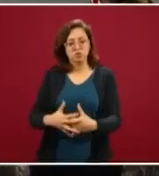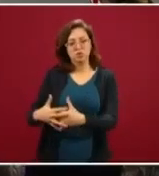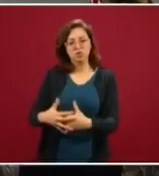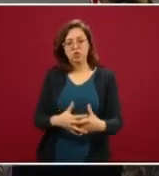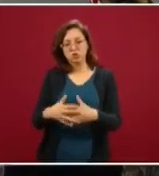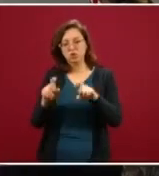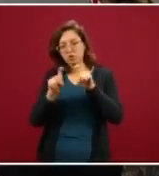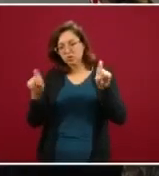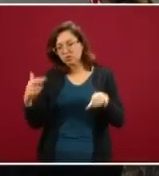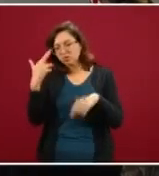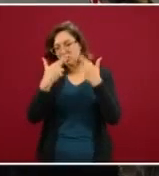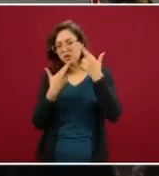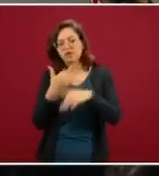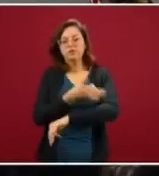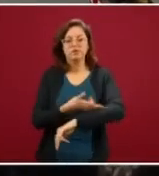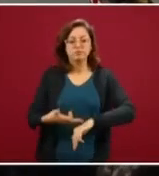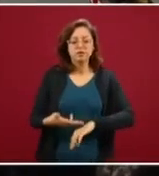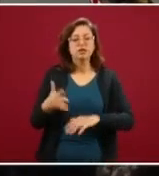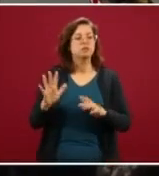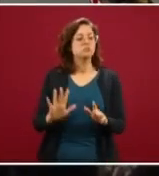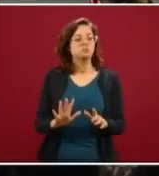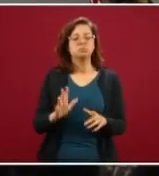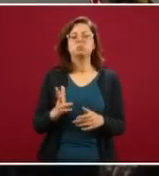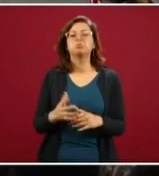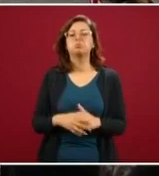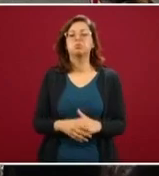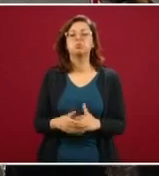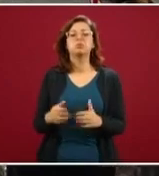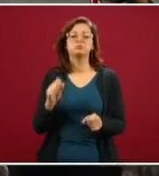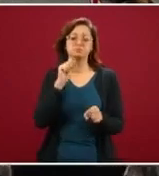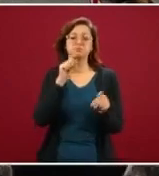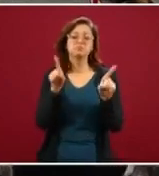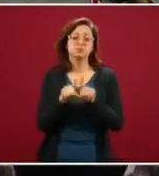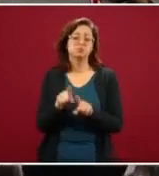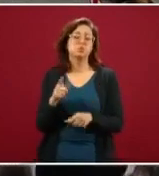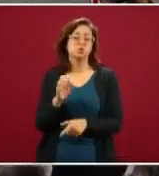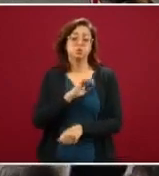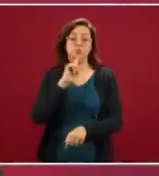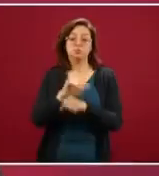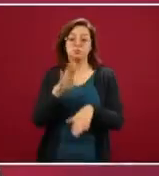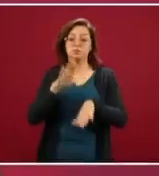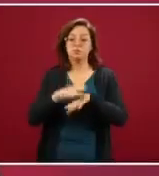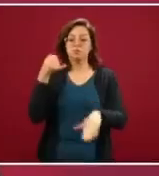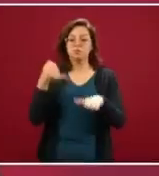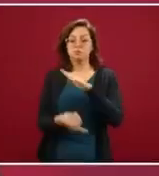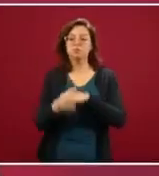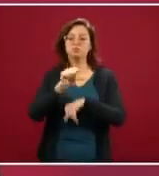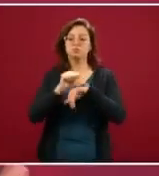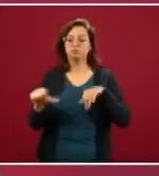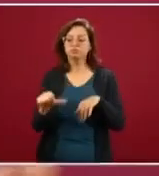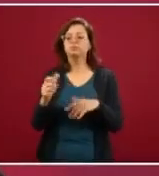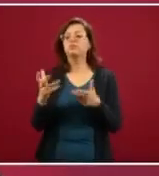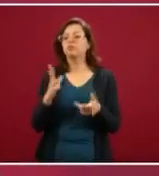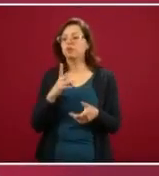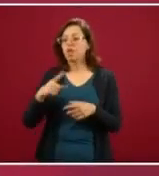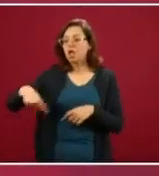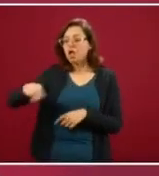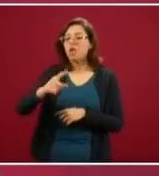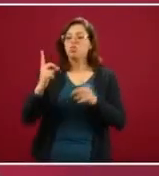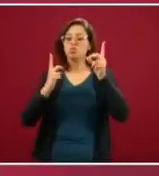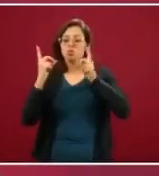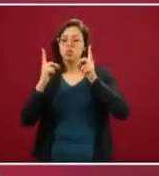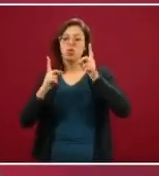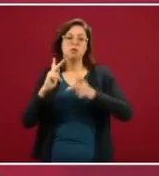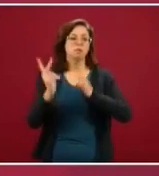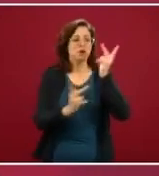médico familiar, en un momento dado hasta el cirujano. Si surgen preguntas o dudas entre los adolescentes, los